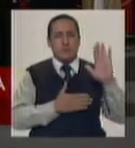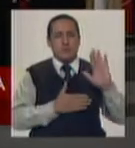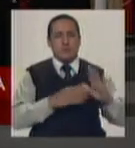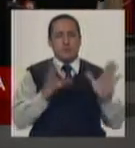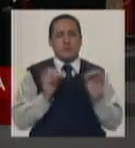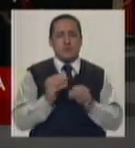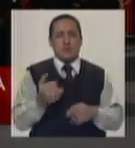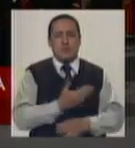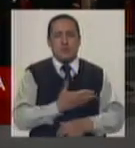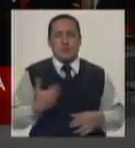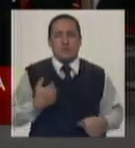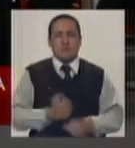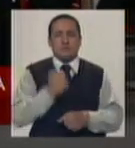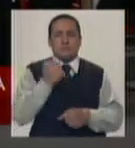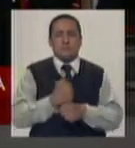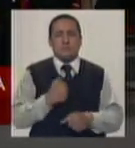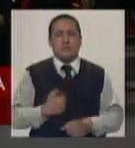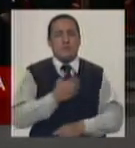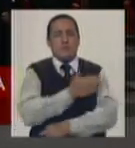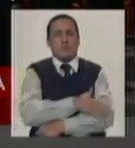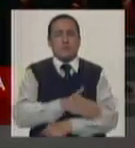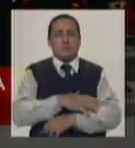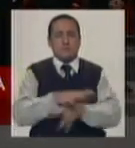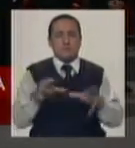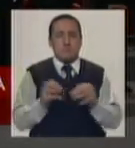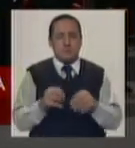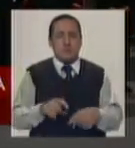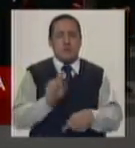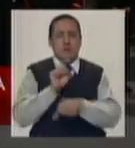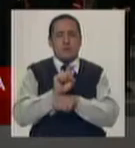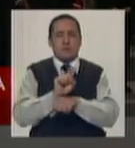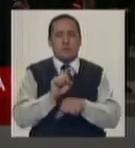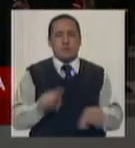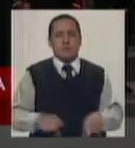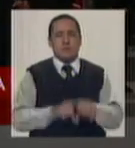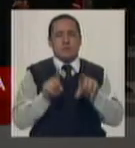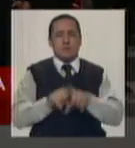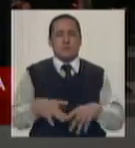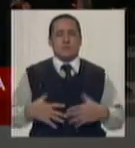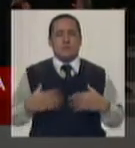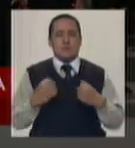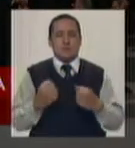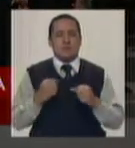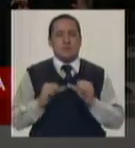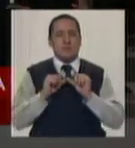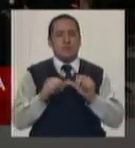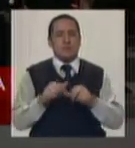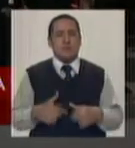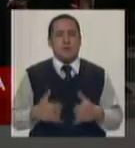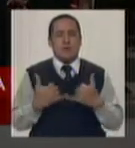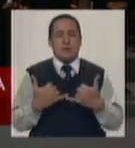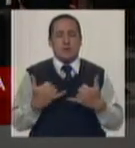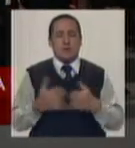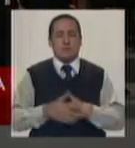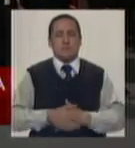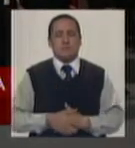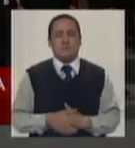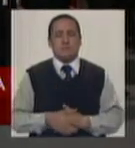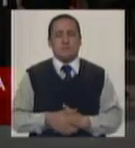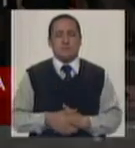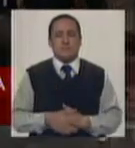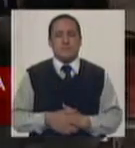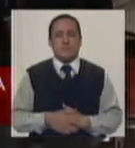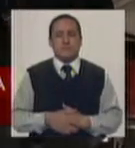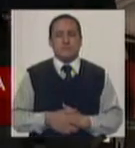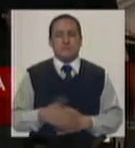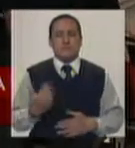de gobierno de trabajar en favor de la educación y salud. Continúan entonces